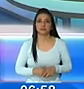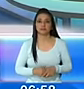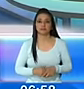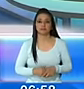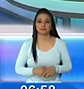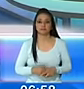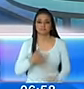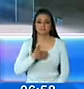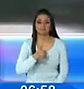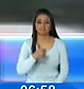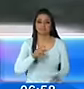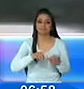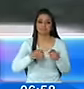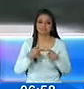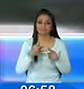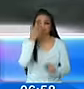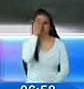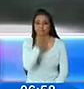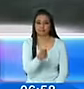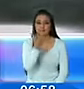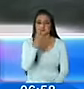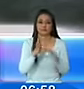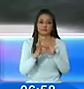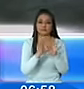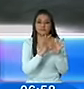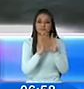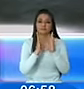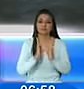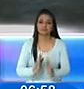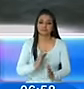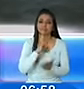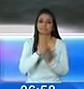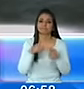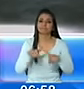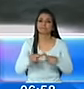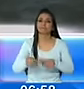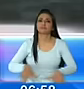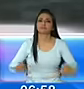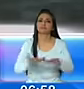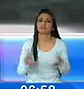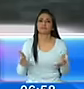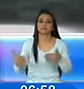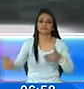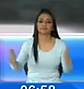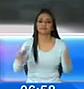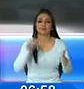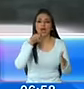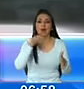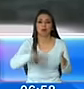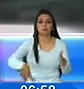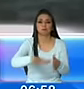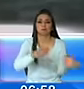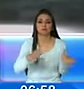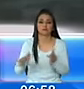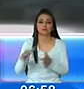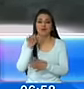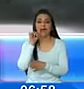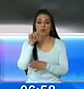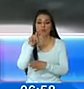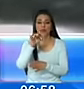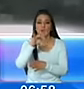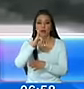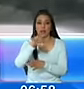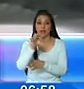Hola, ¿qué tal amigos televidentes? Muy buenos días compañeros. En efecto, nosotros nos encontramos aquí en la planta del Troje y es que este fin de semana alrededor de 180